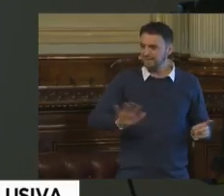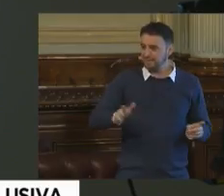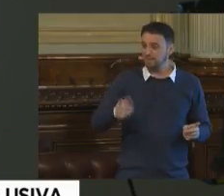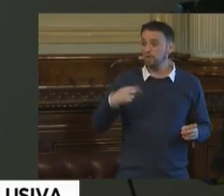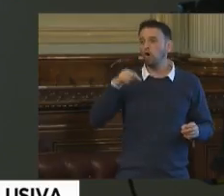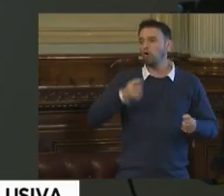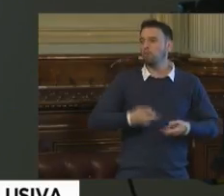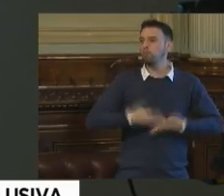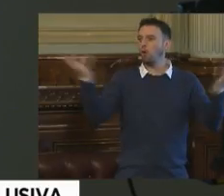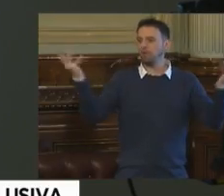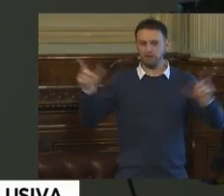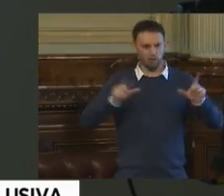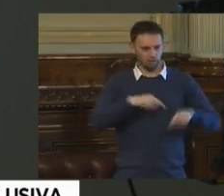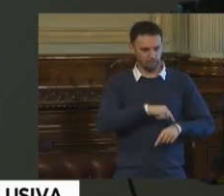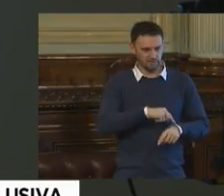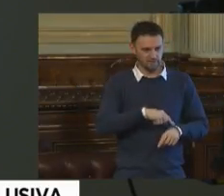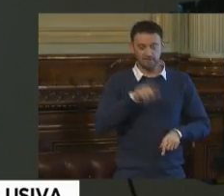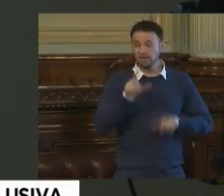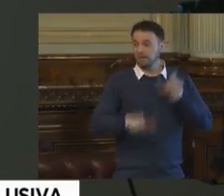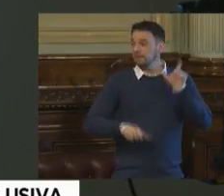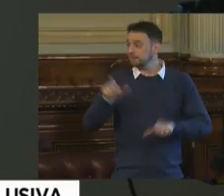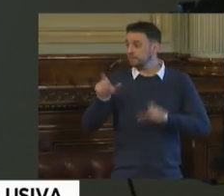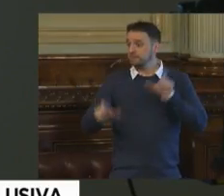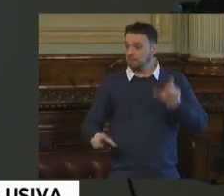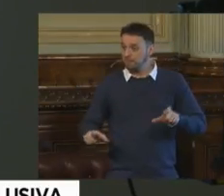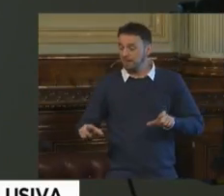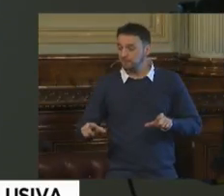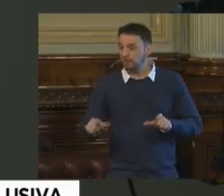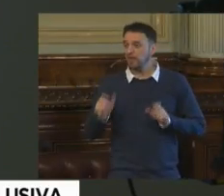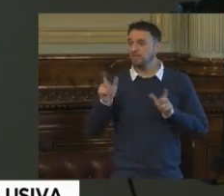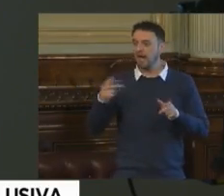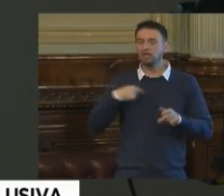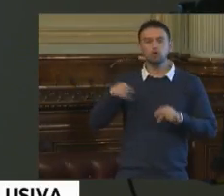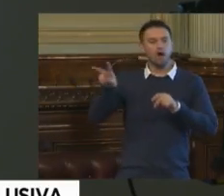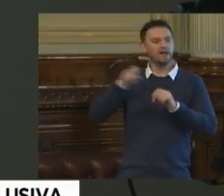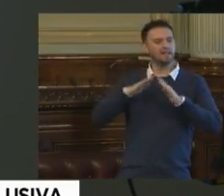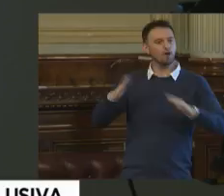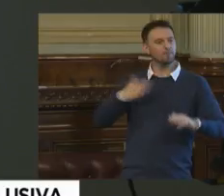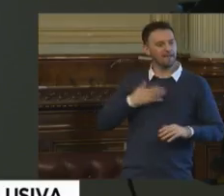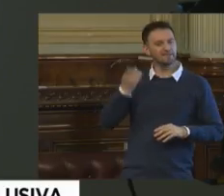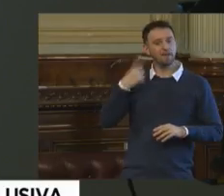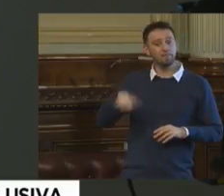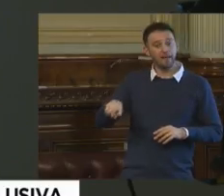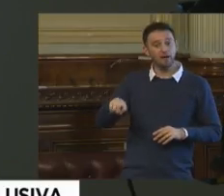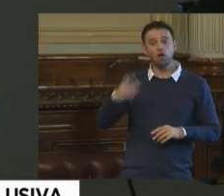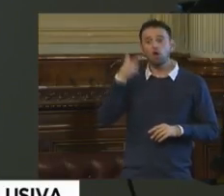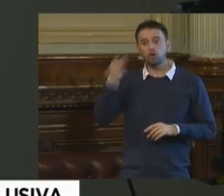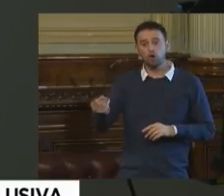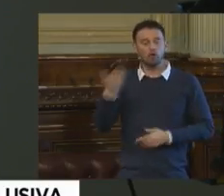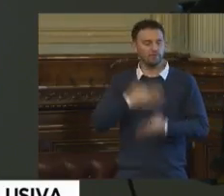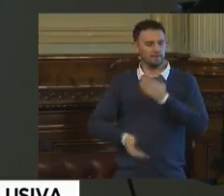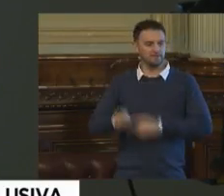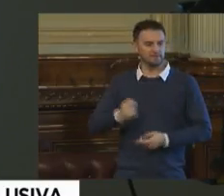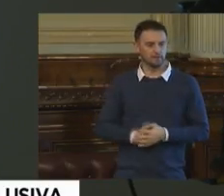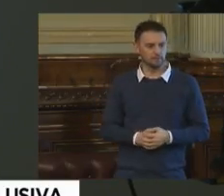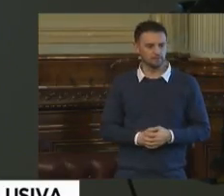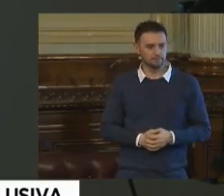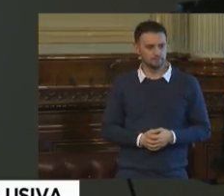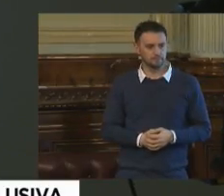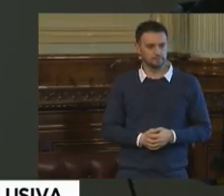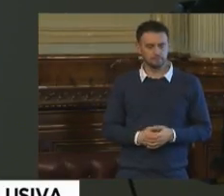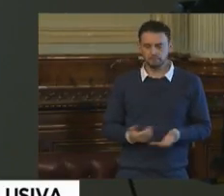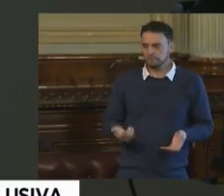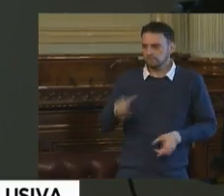conoce e incluso gente que se denomina como inclusiva y hoteles que se denominan como inclusivos de repente reciben un grupo